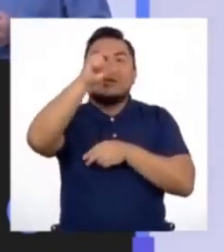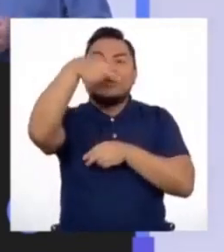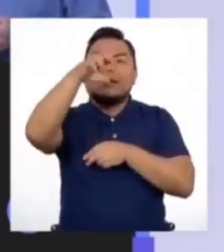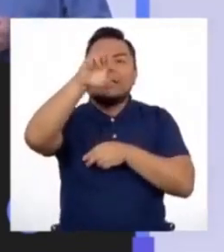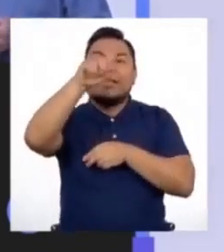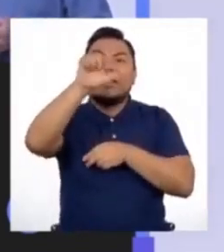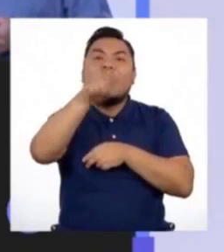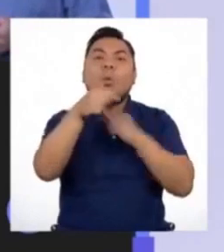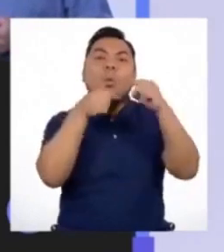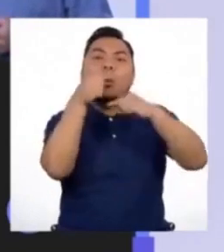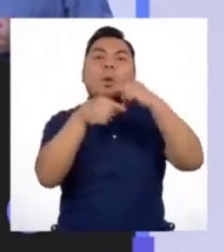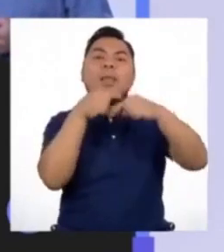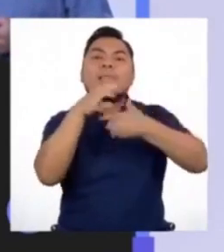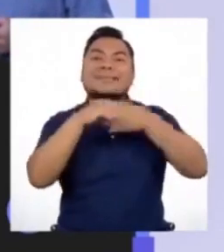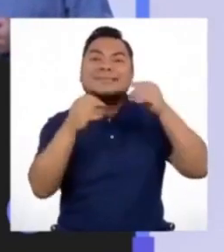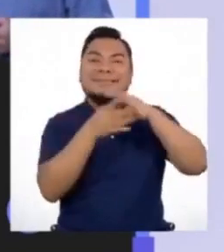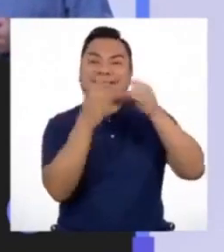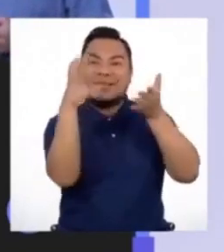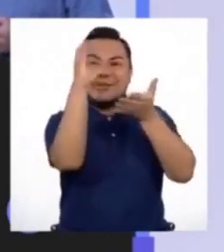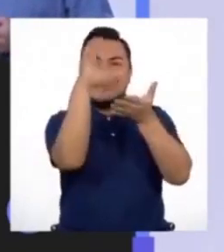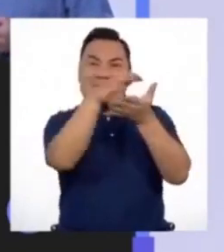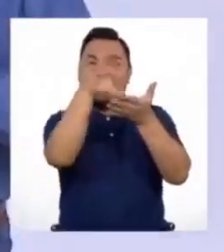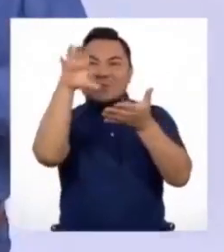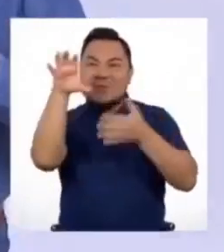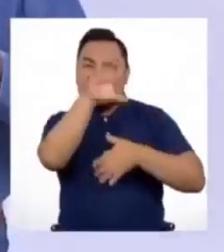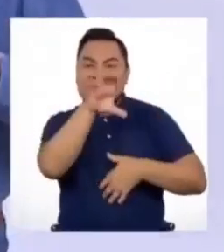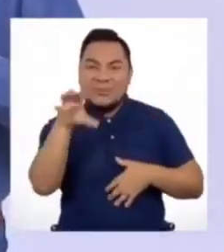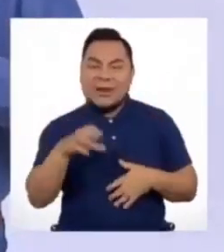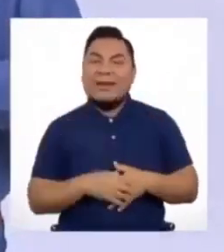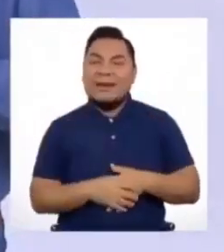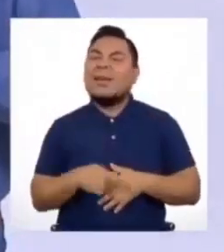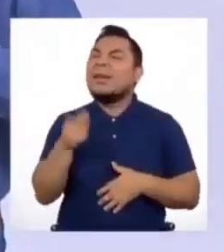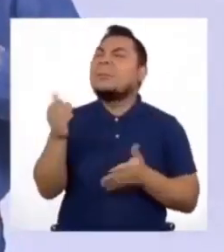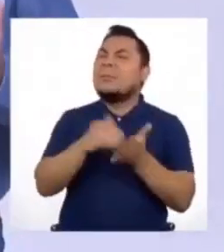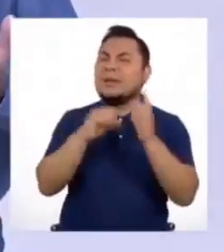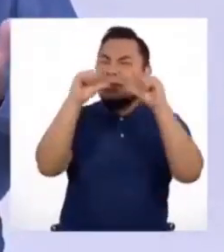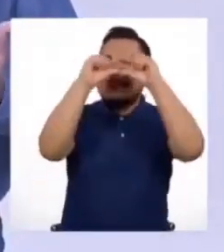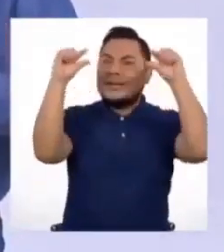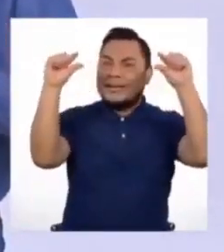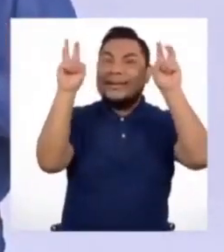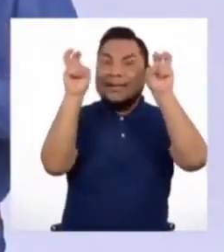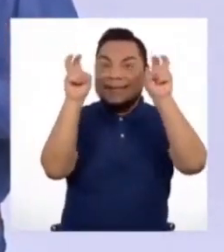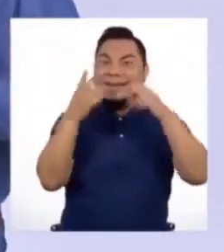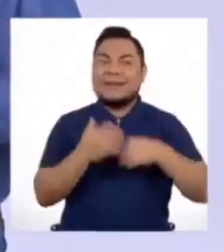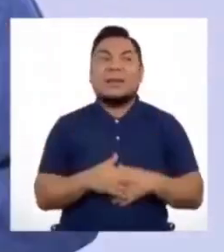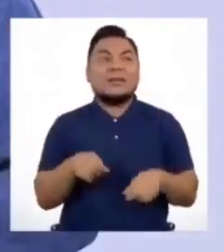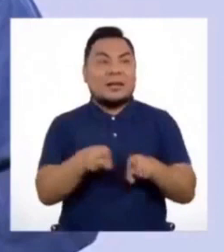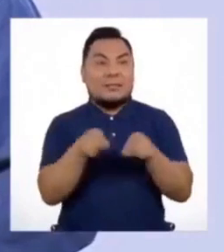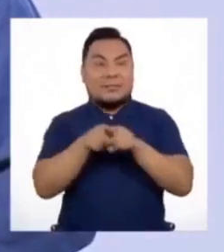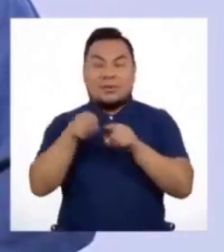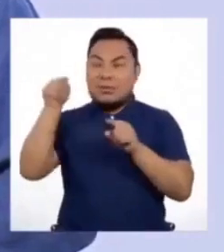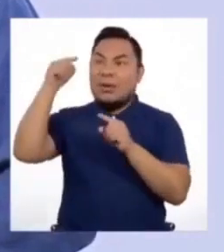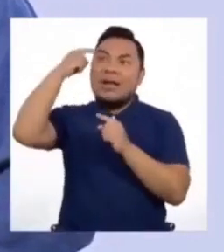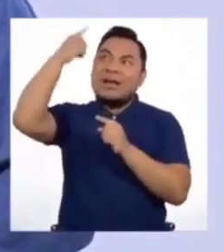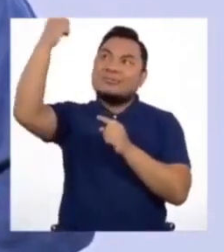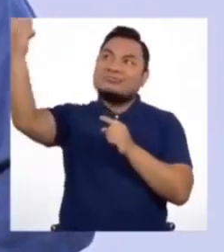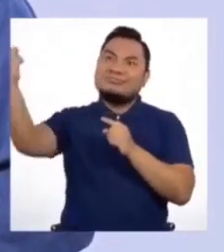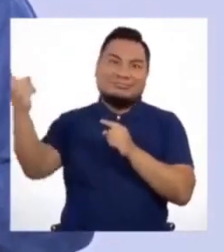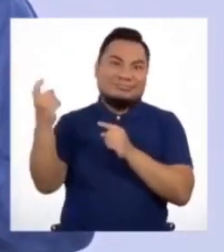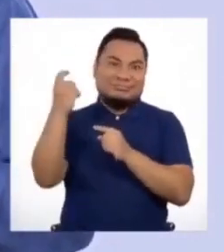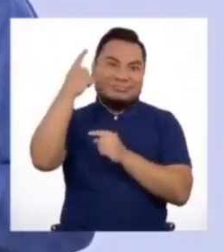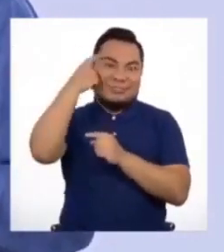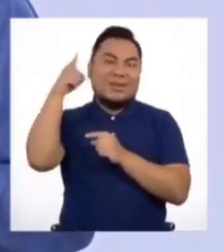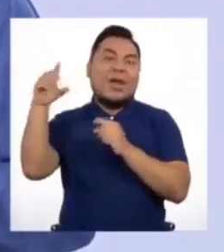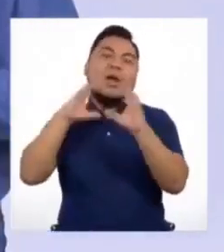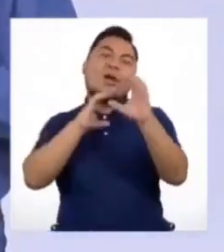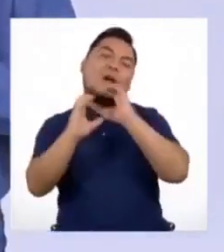una historia. ¿Y qué otros elementos tiene la viñeta, profe? Pues hay más elementos como los globos, donde los personajes desarrollan